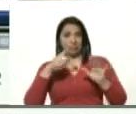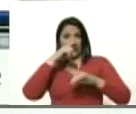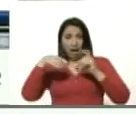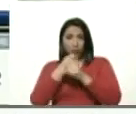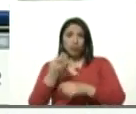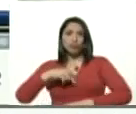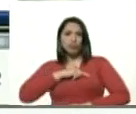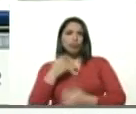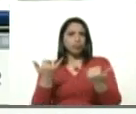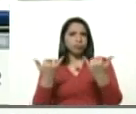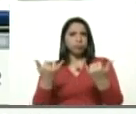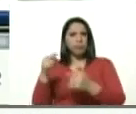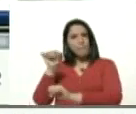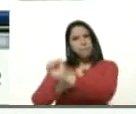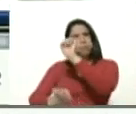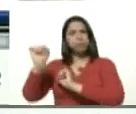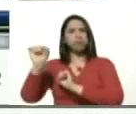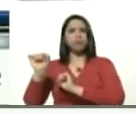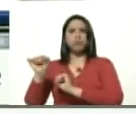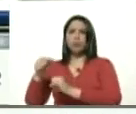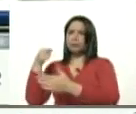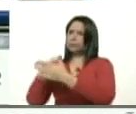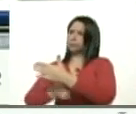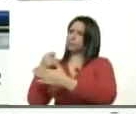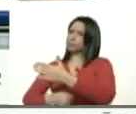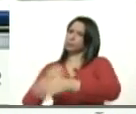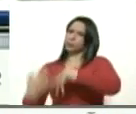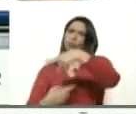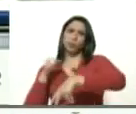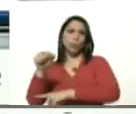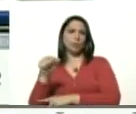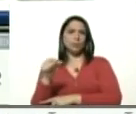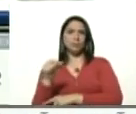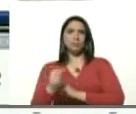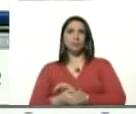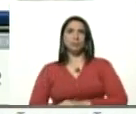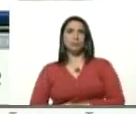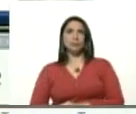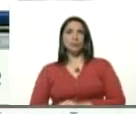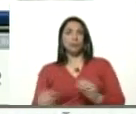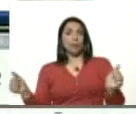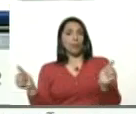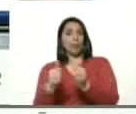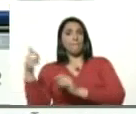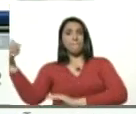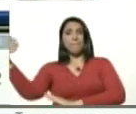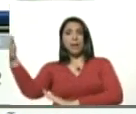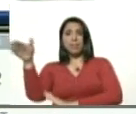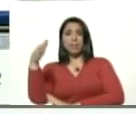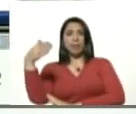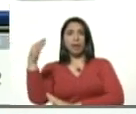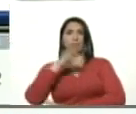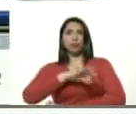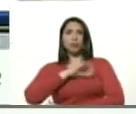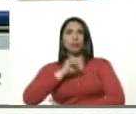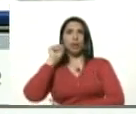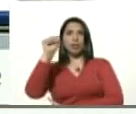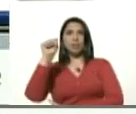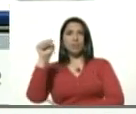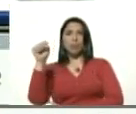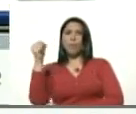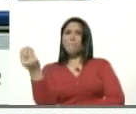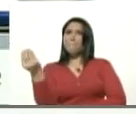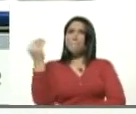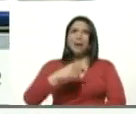estamos en contraofensiva, en lucha revolucionaria, con las banderas del socialismo, debe ser aún más,